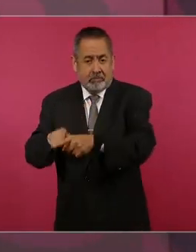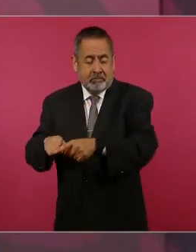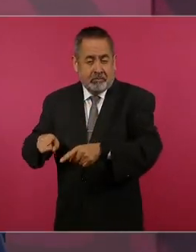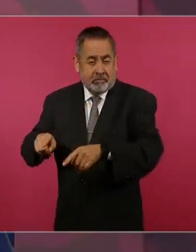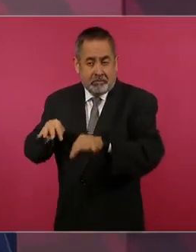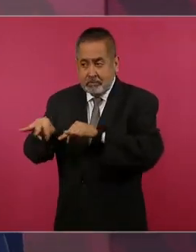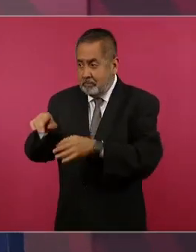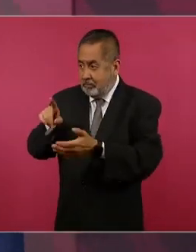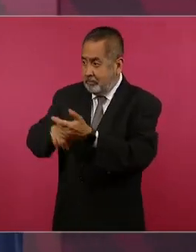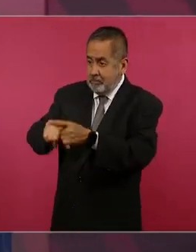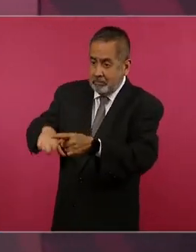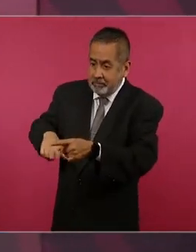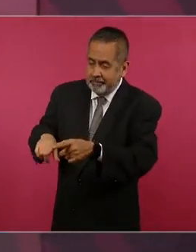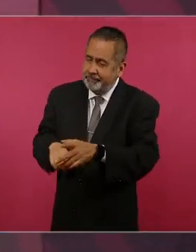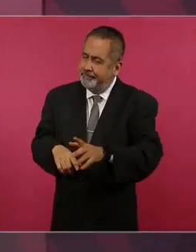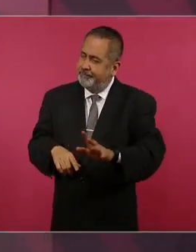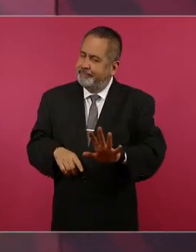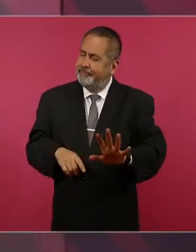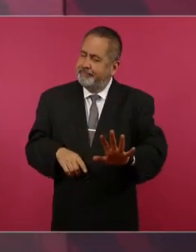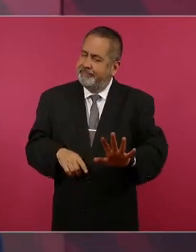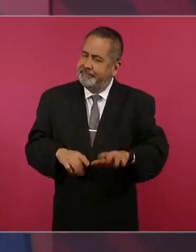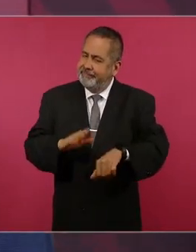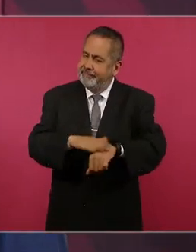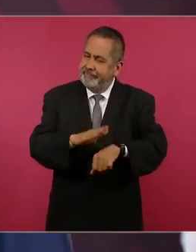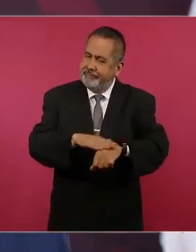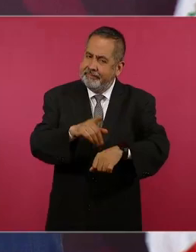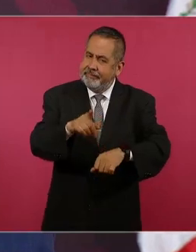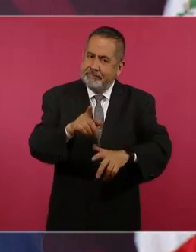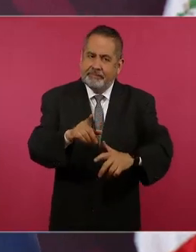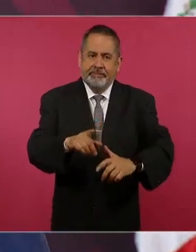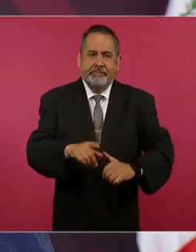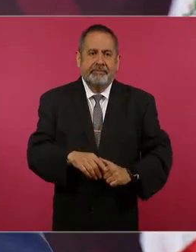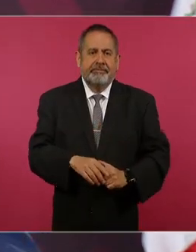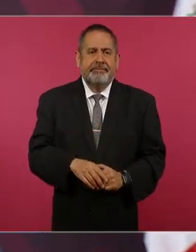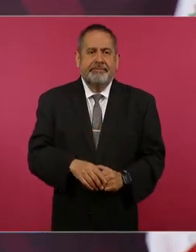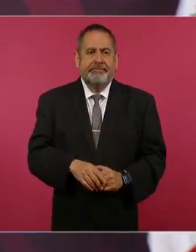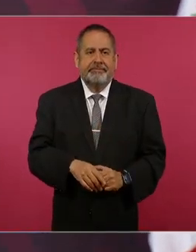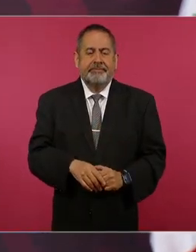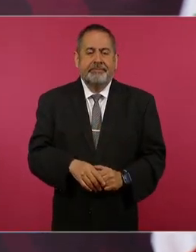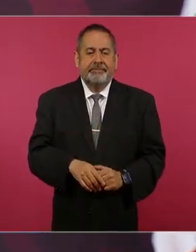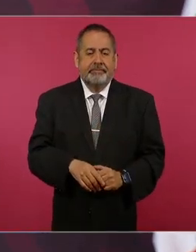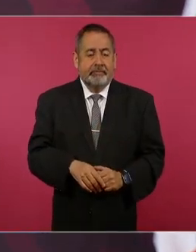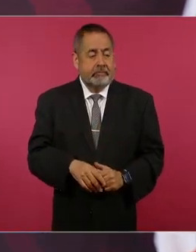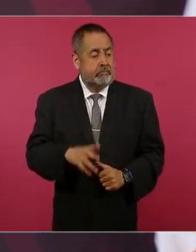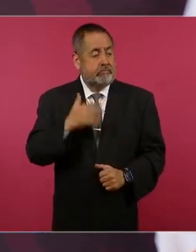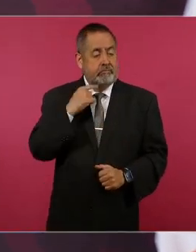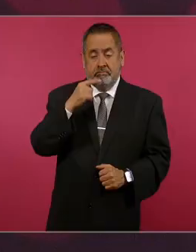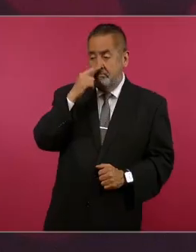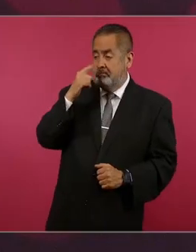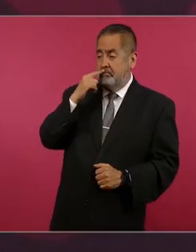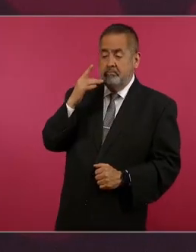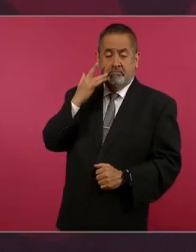presumir